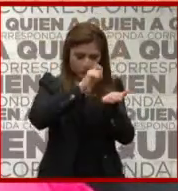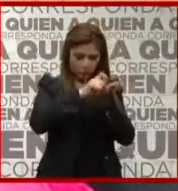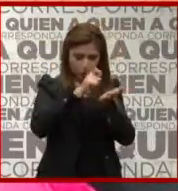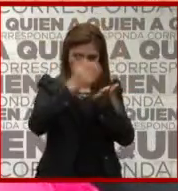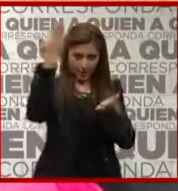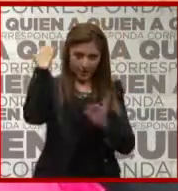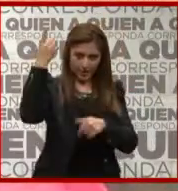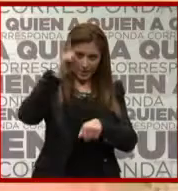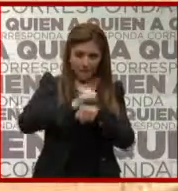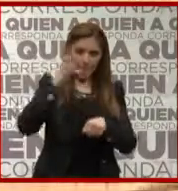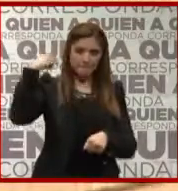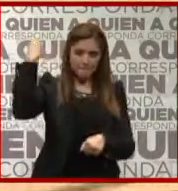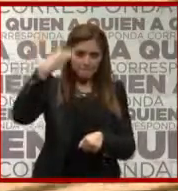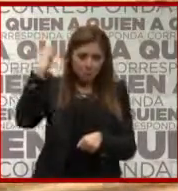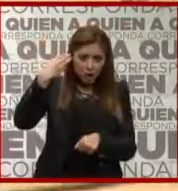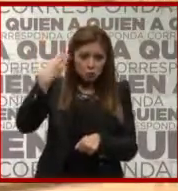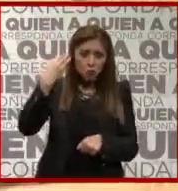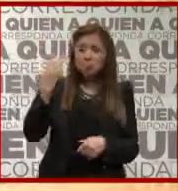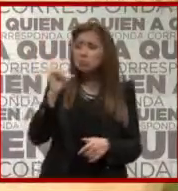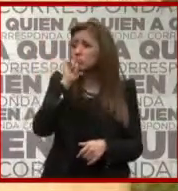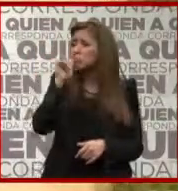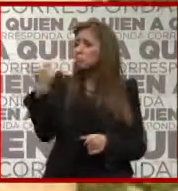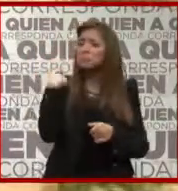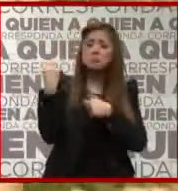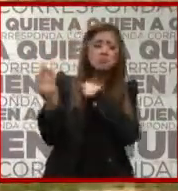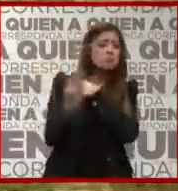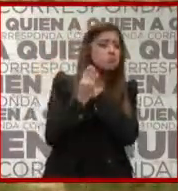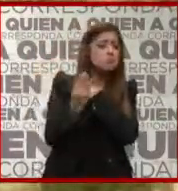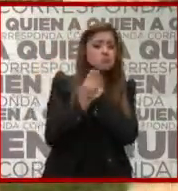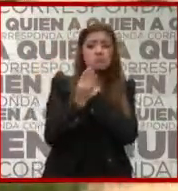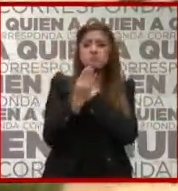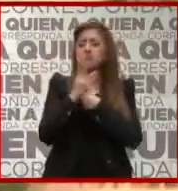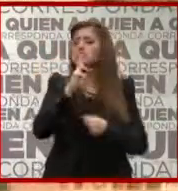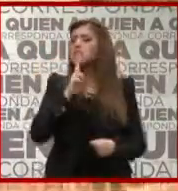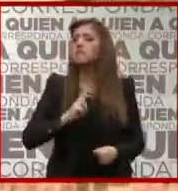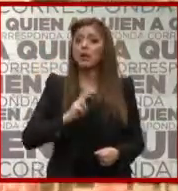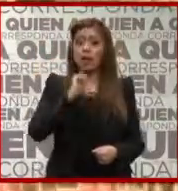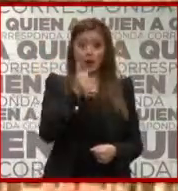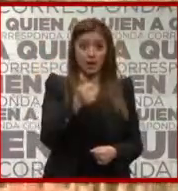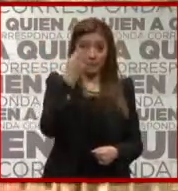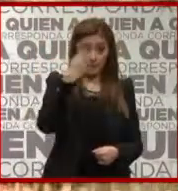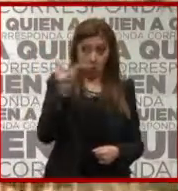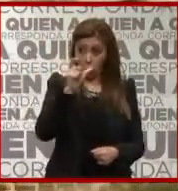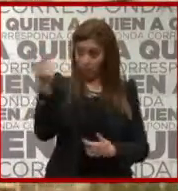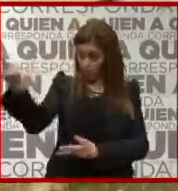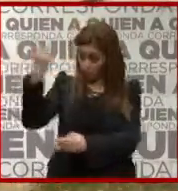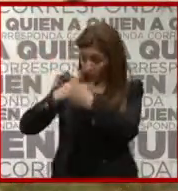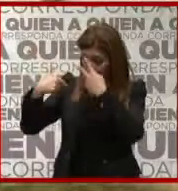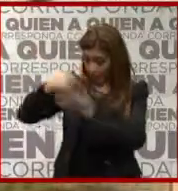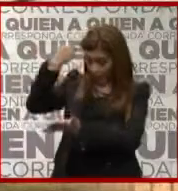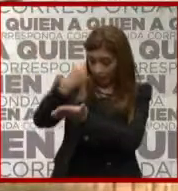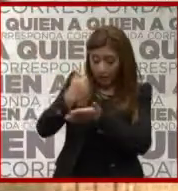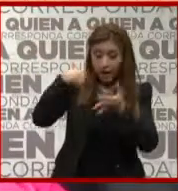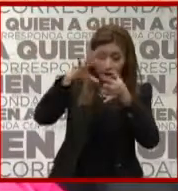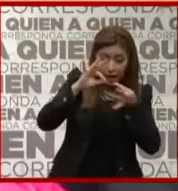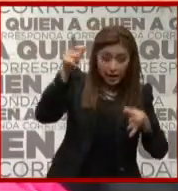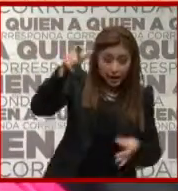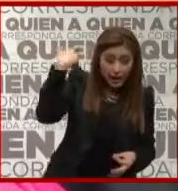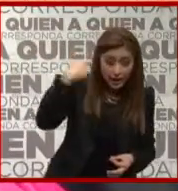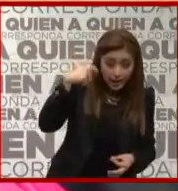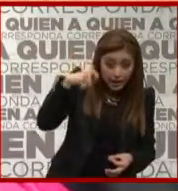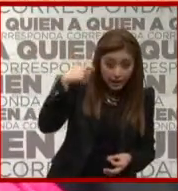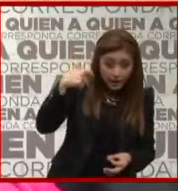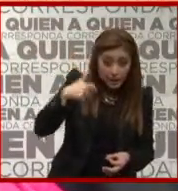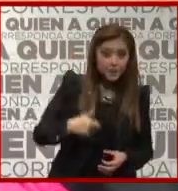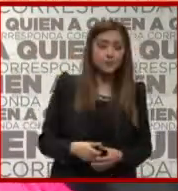mes de marzo del año pasado, no nos habían hecho caso en darnos alguna solución hasta que acudimos a ustedes, a quien corresponde a Querétaro,